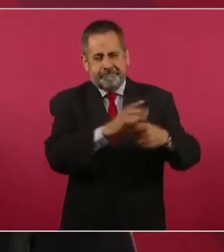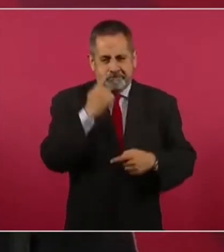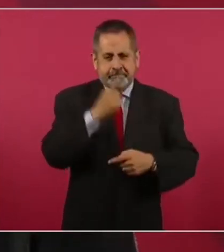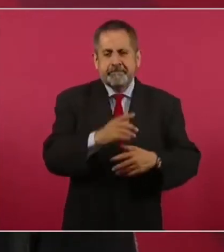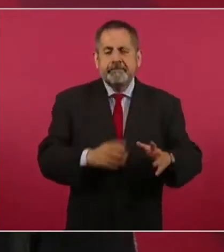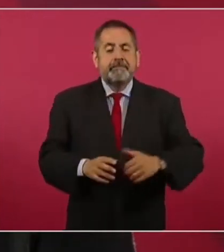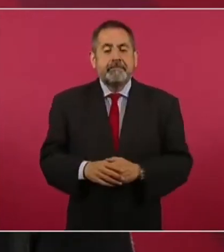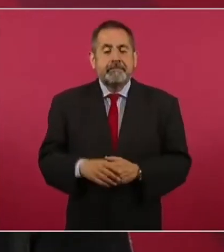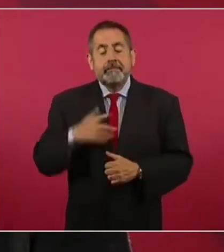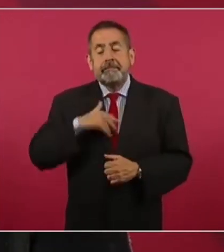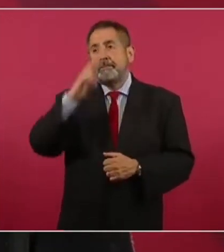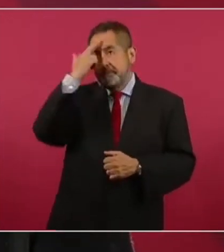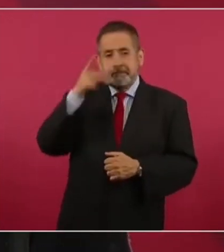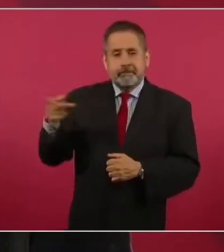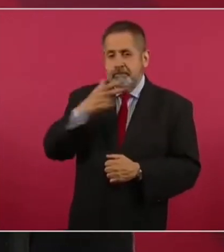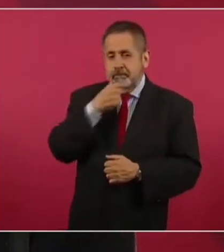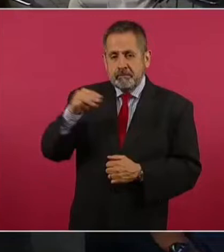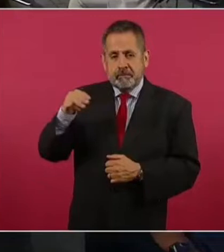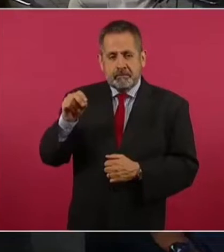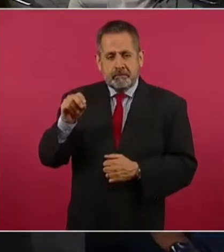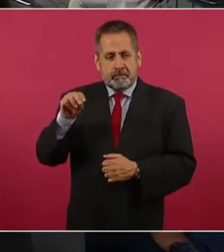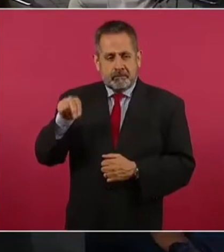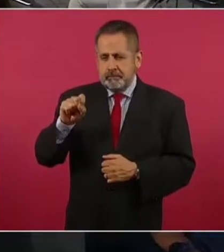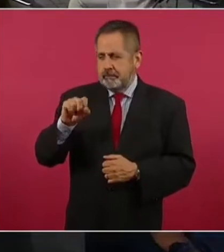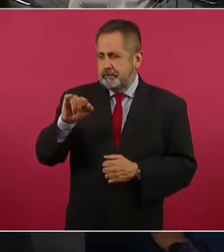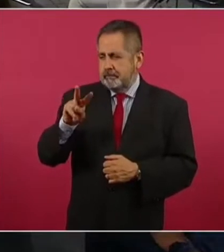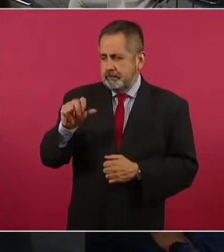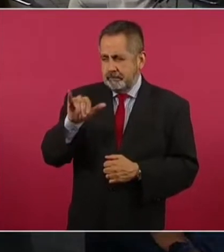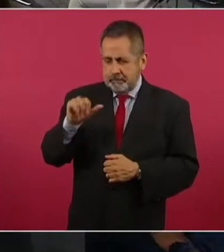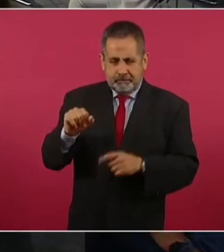Ahora que me acordé de Monsi, les voy a mostrar, a ver si lo encuentran,